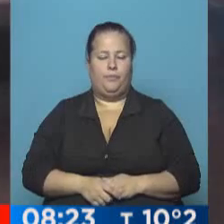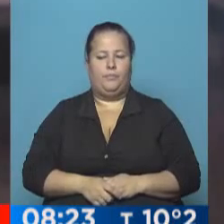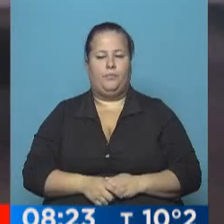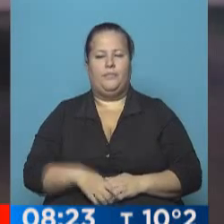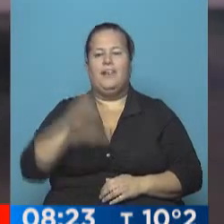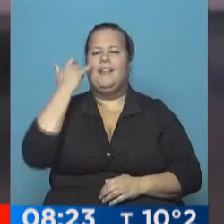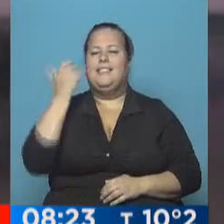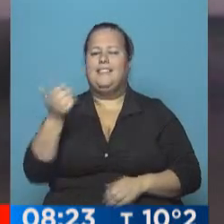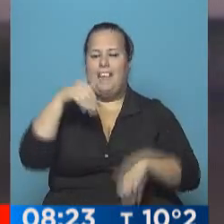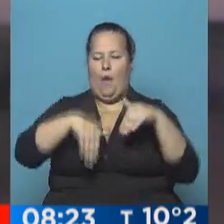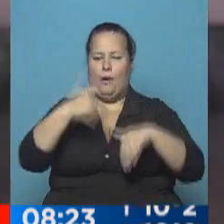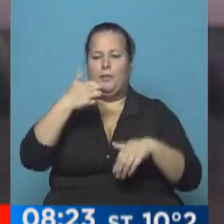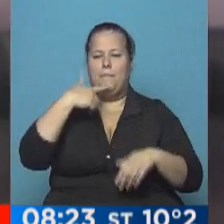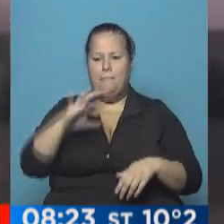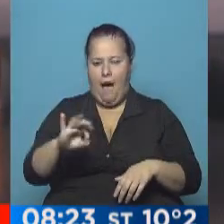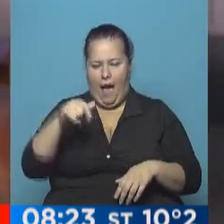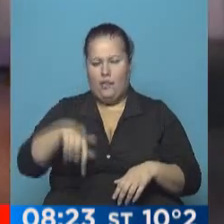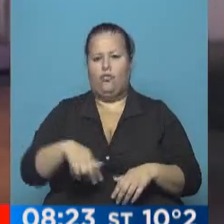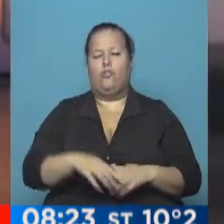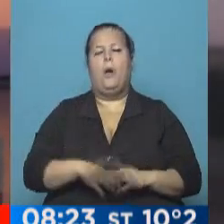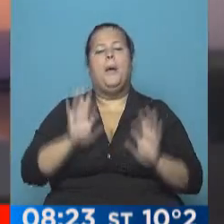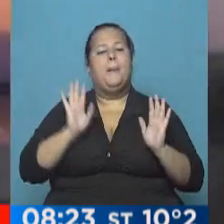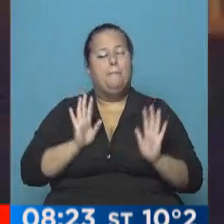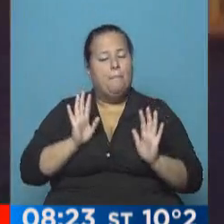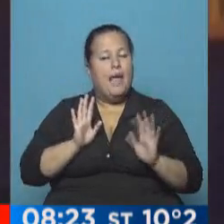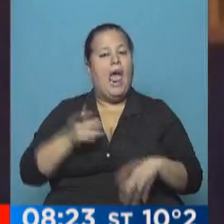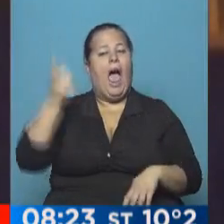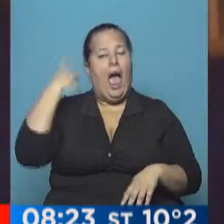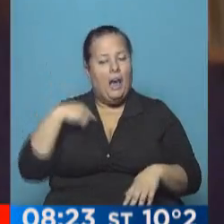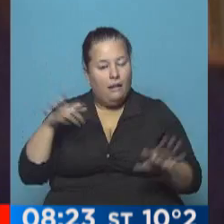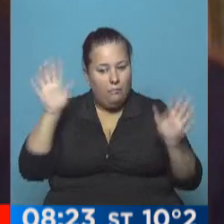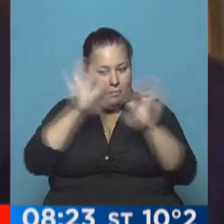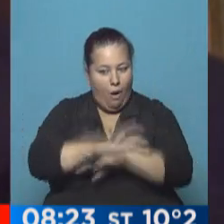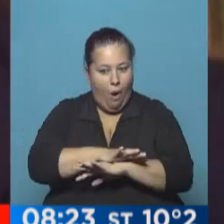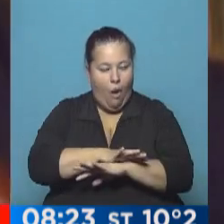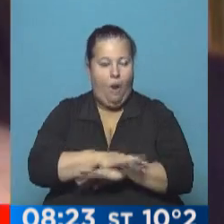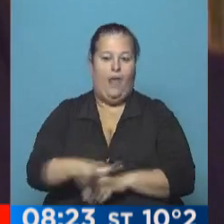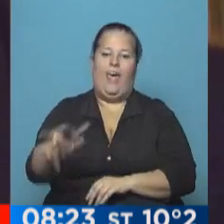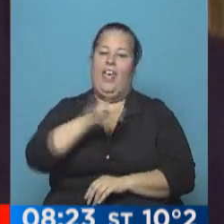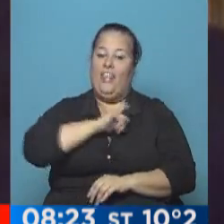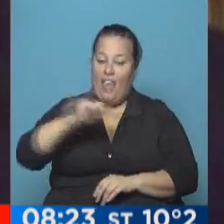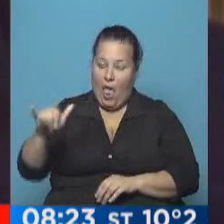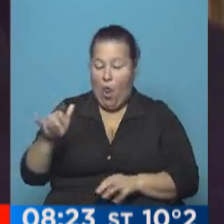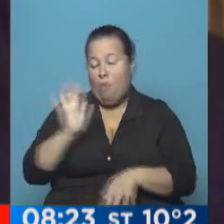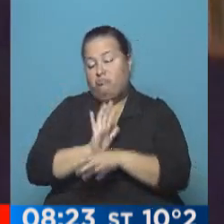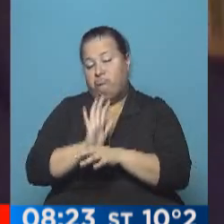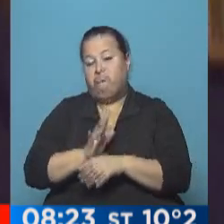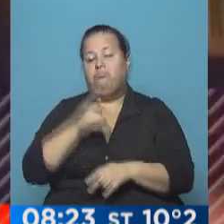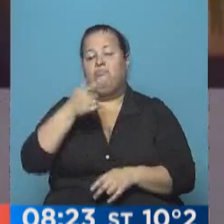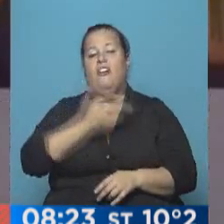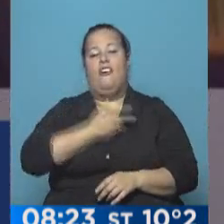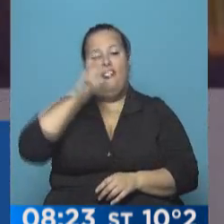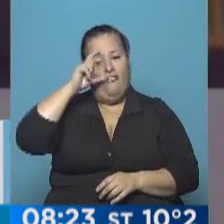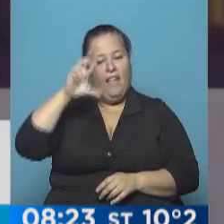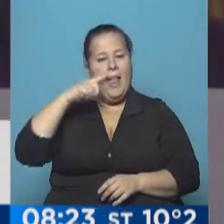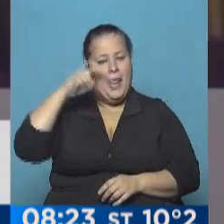y ya pasaron las primarias abiertas simultáneas y obligatorias pero ayer nos encontramos con una denuncia por así decirlo de felipe